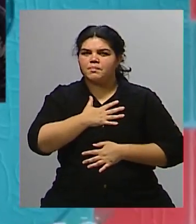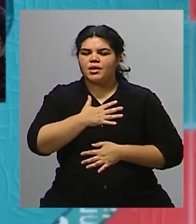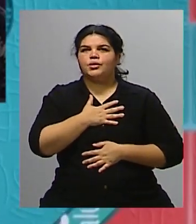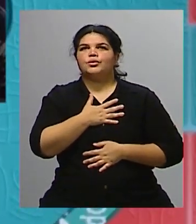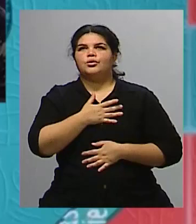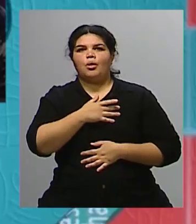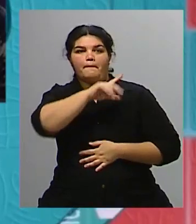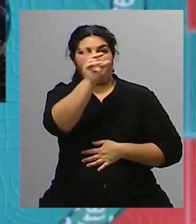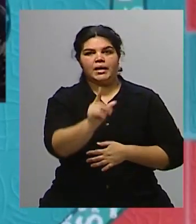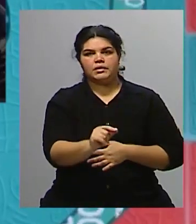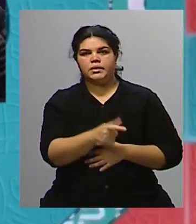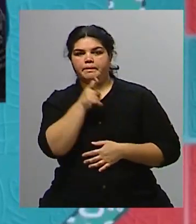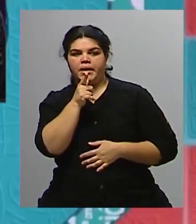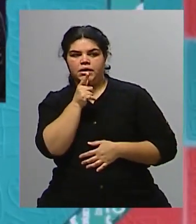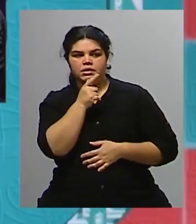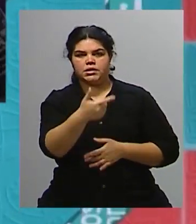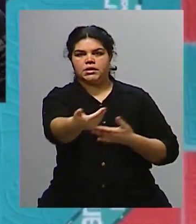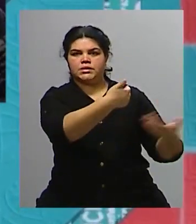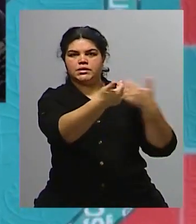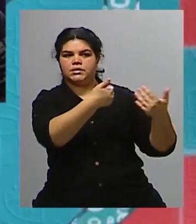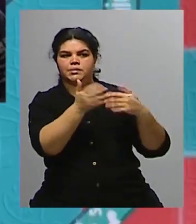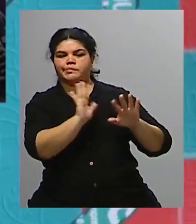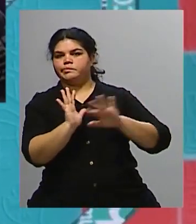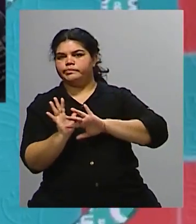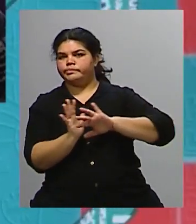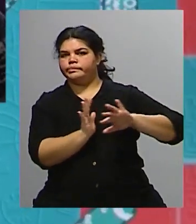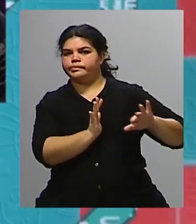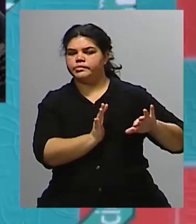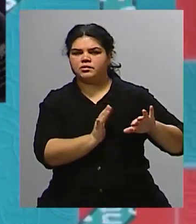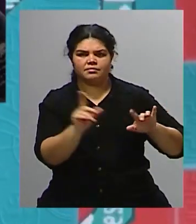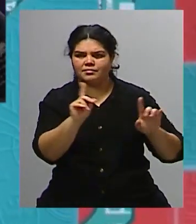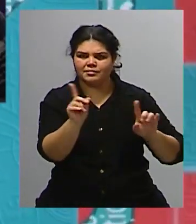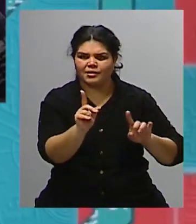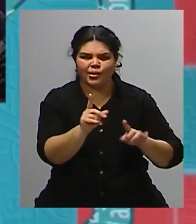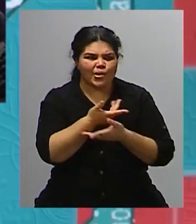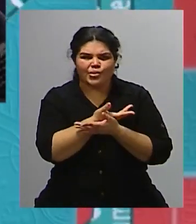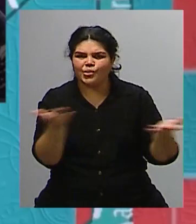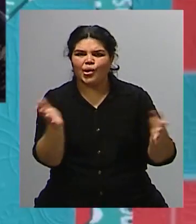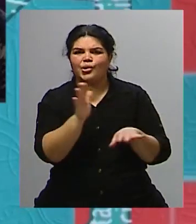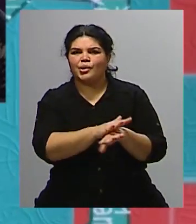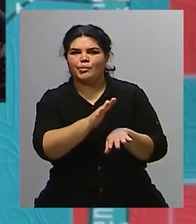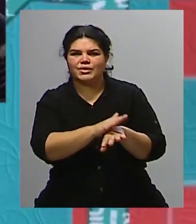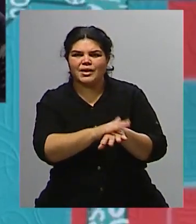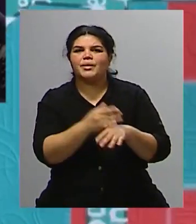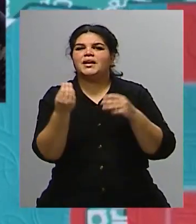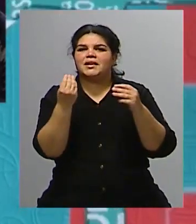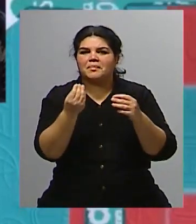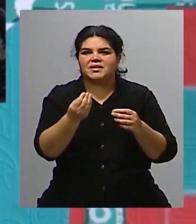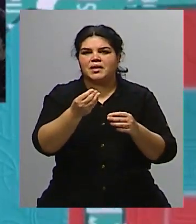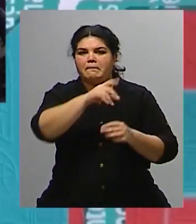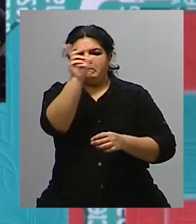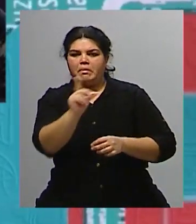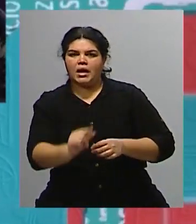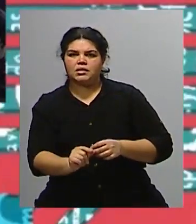para otro lado y hacerse cargo lo menos posible de esta situación que les atañe, que es de pronto que su país está recibiendo muchas personas que